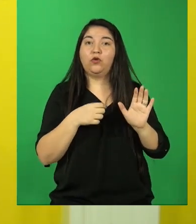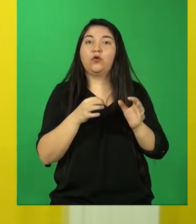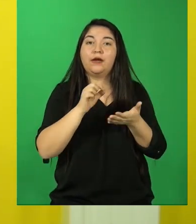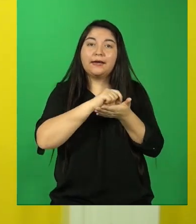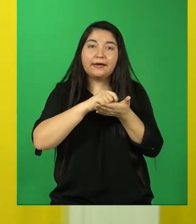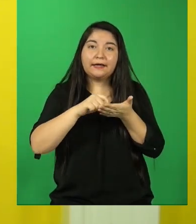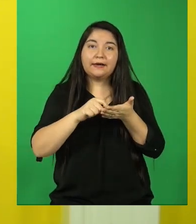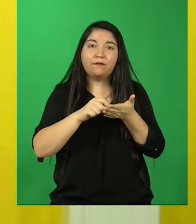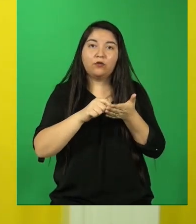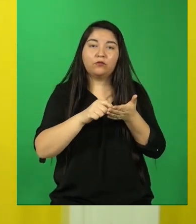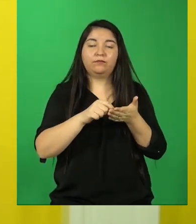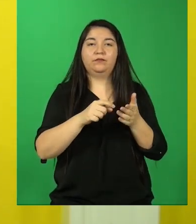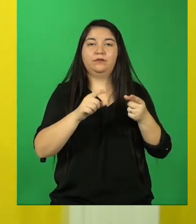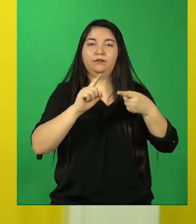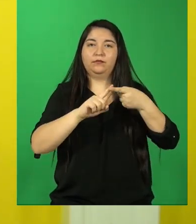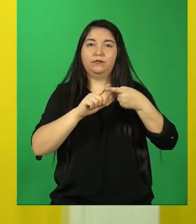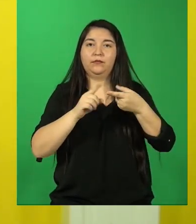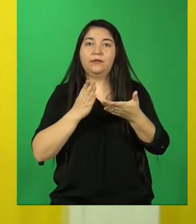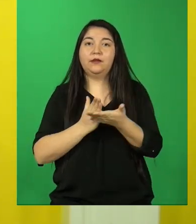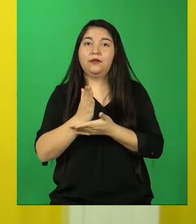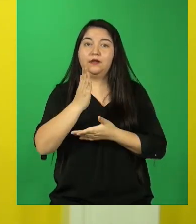partes. Inicio,